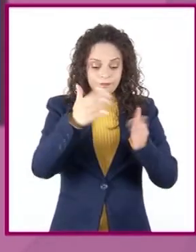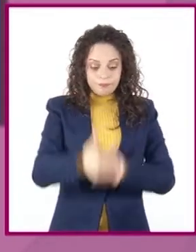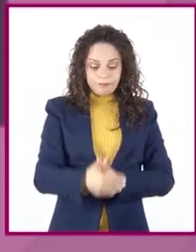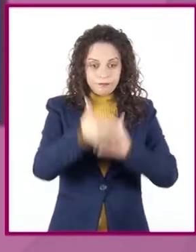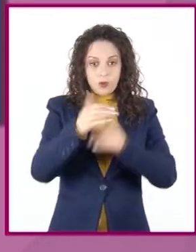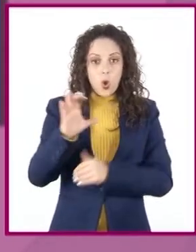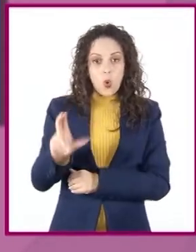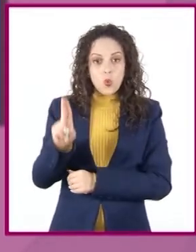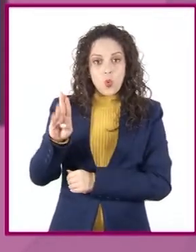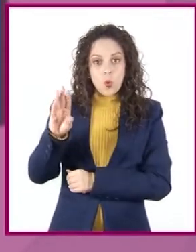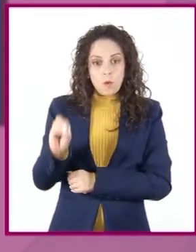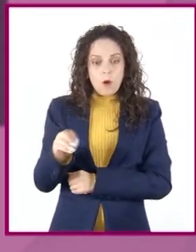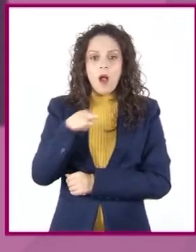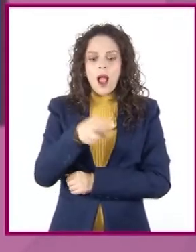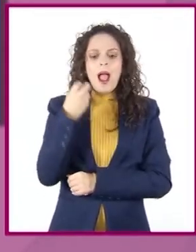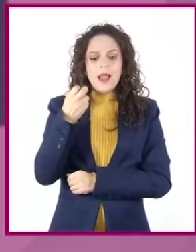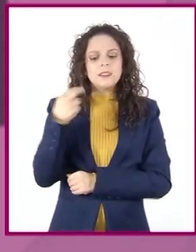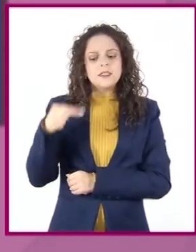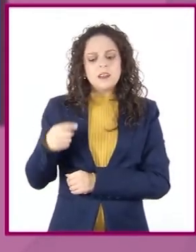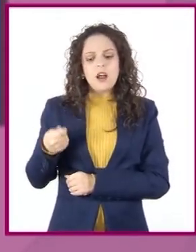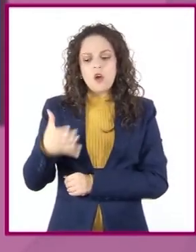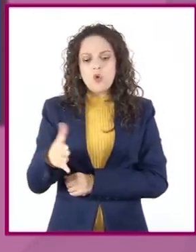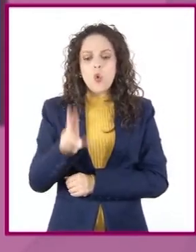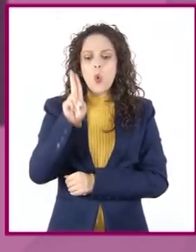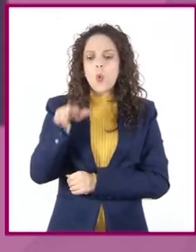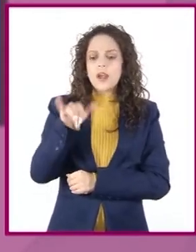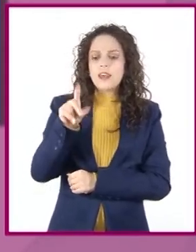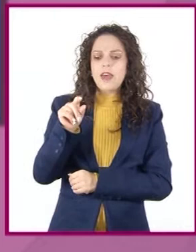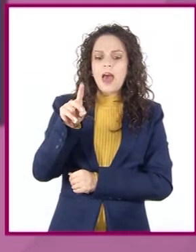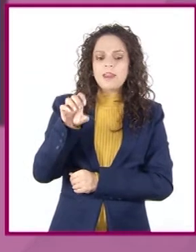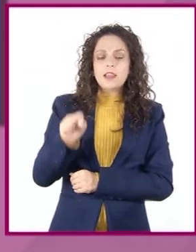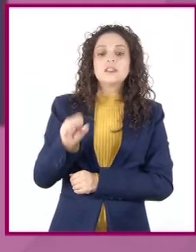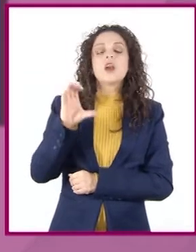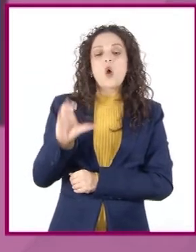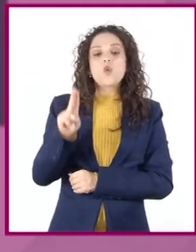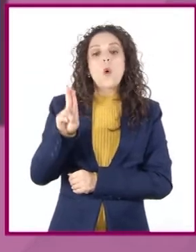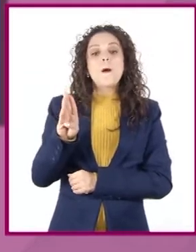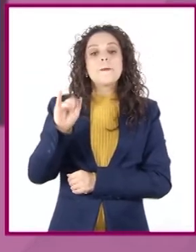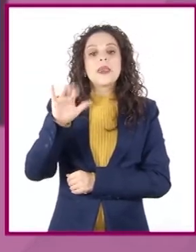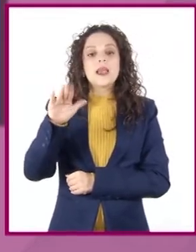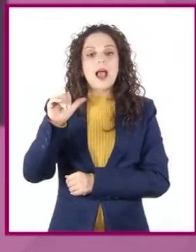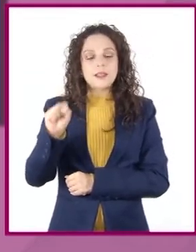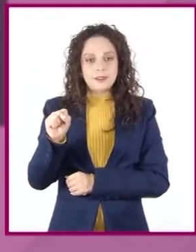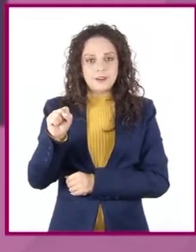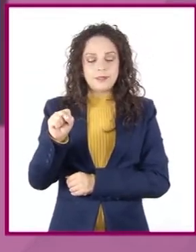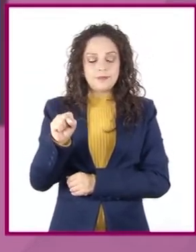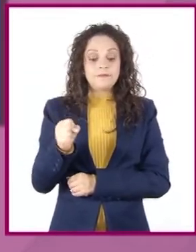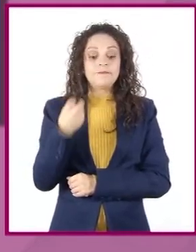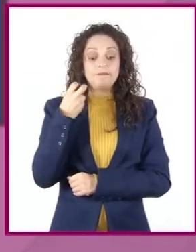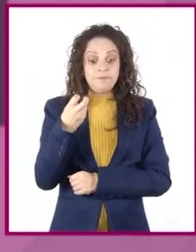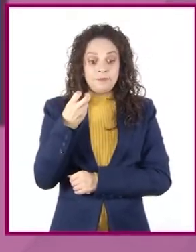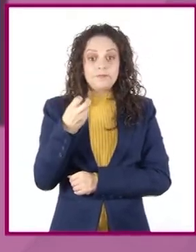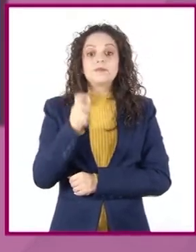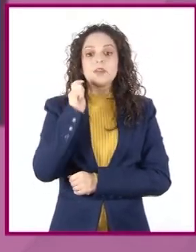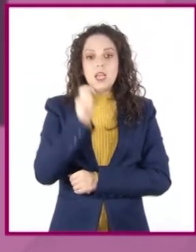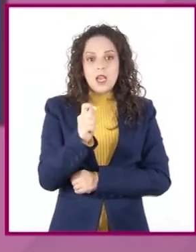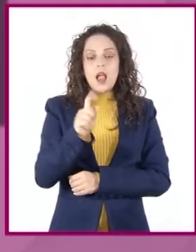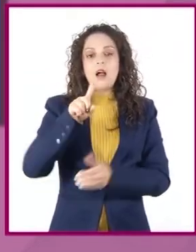unidades se llaman cúbicas. El número de unidades cúbicas que forman un prisma constituyen su